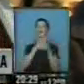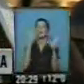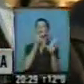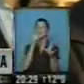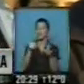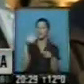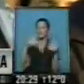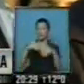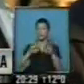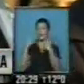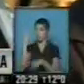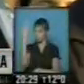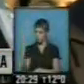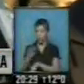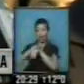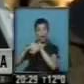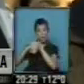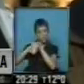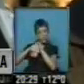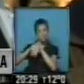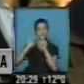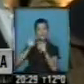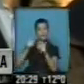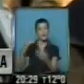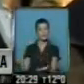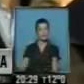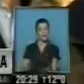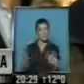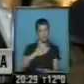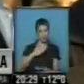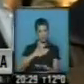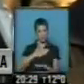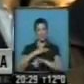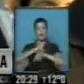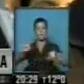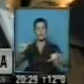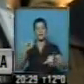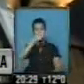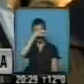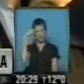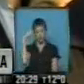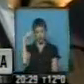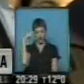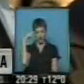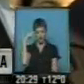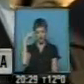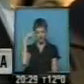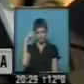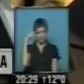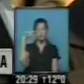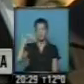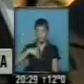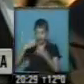recibe Horacio también es un impulso a nuestra campaña nacional, ¿no? A mi campaña nacional, porque de acá